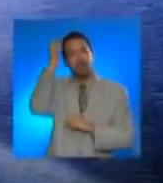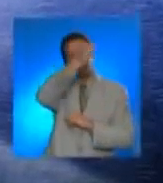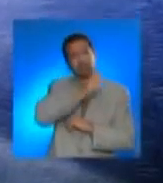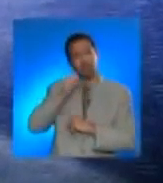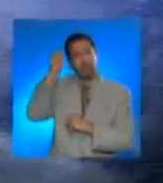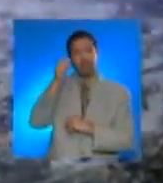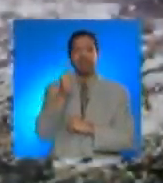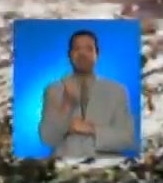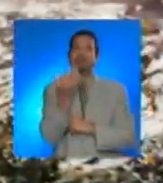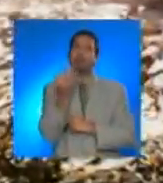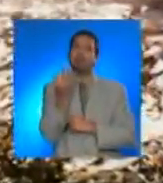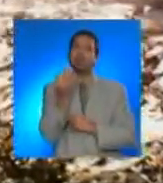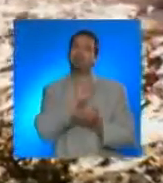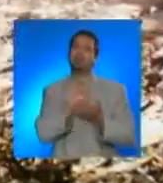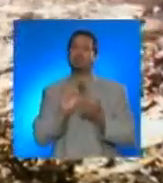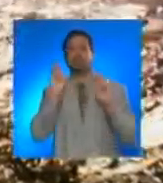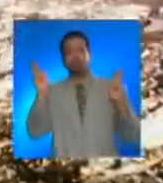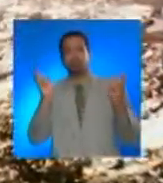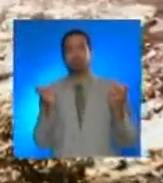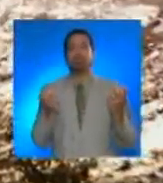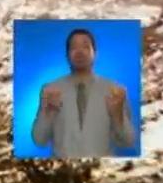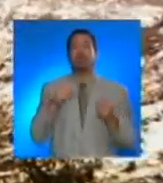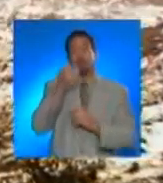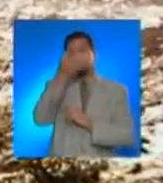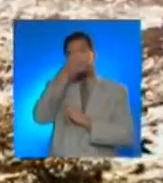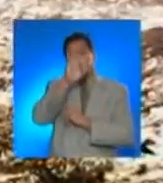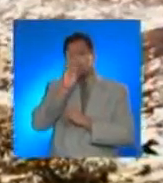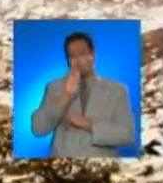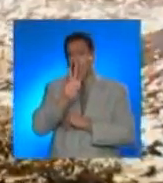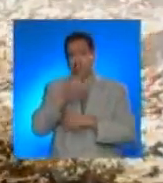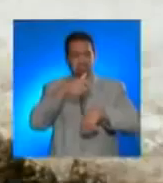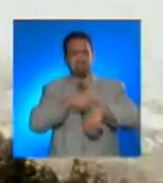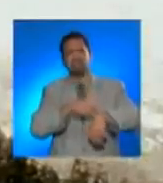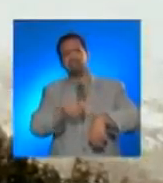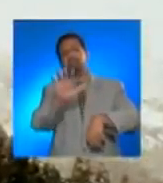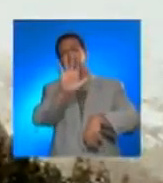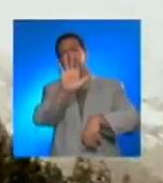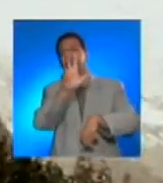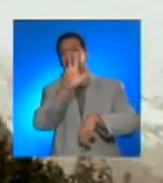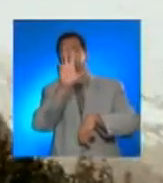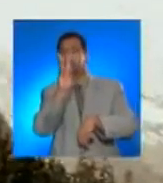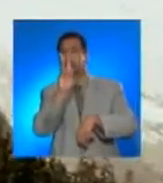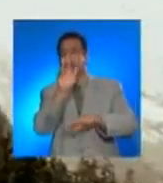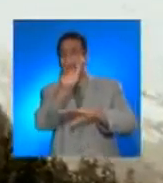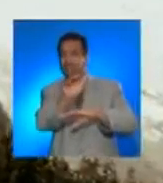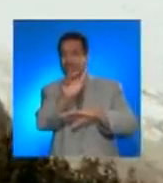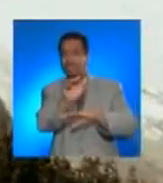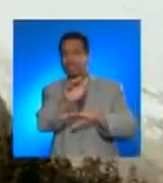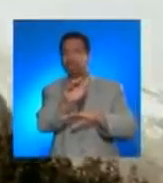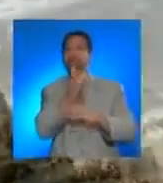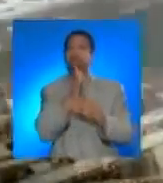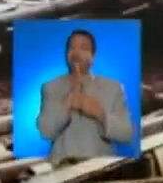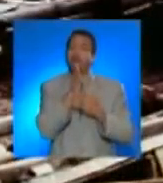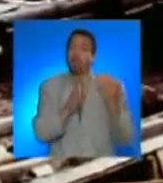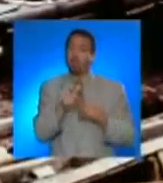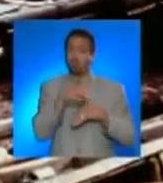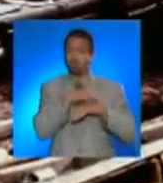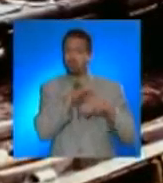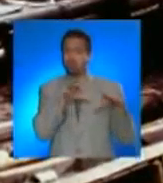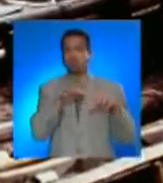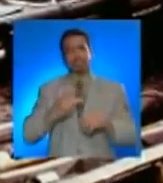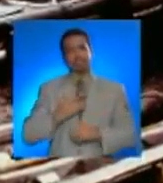muertes, 282 heridos y millones de dólares en pérdidas. La costa de Honshu en Japón fue devastada con